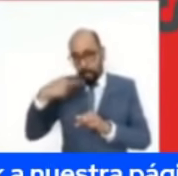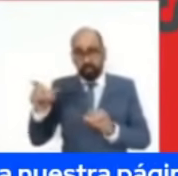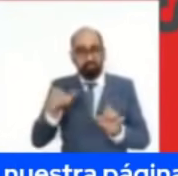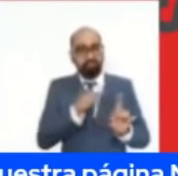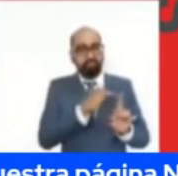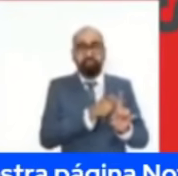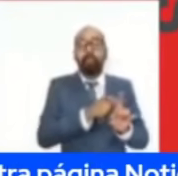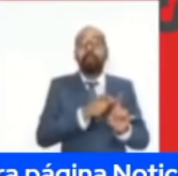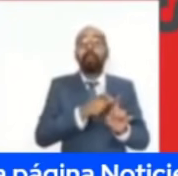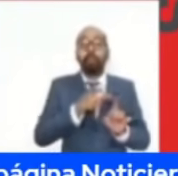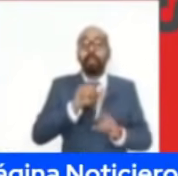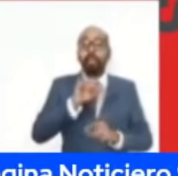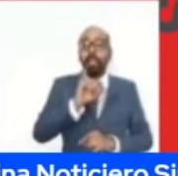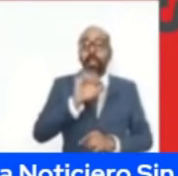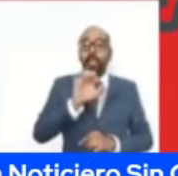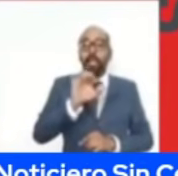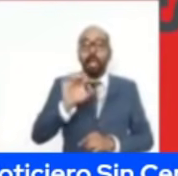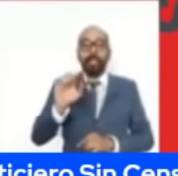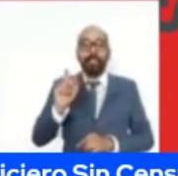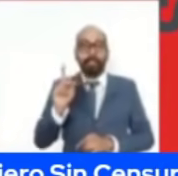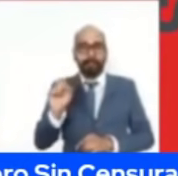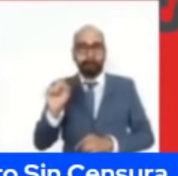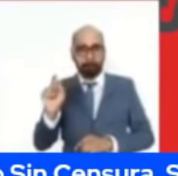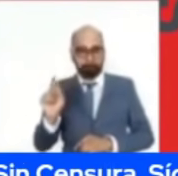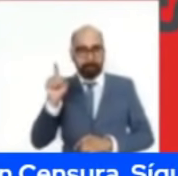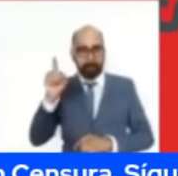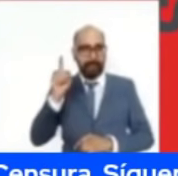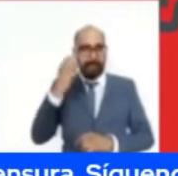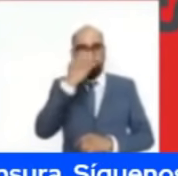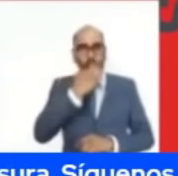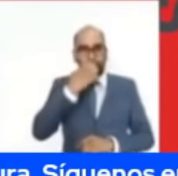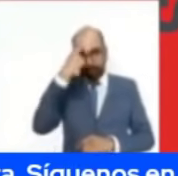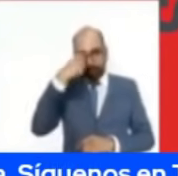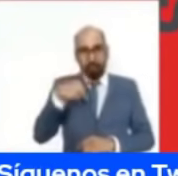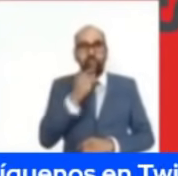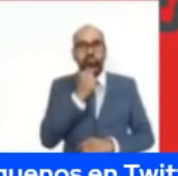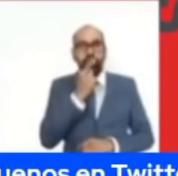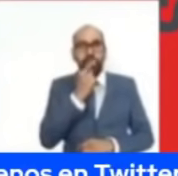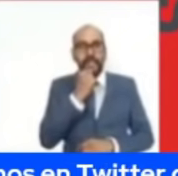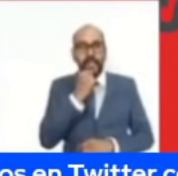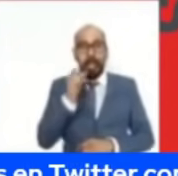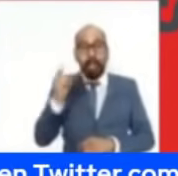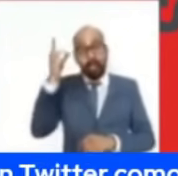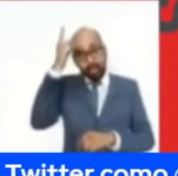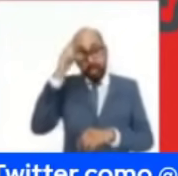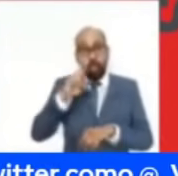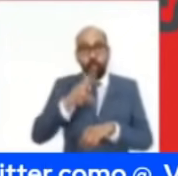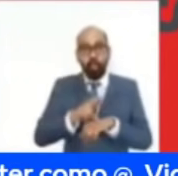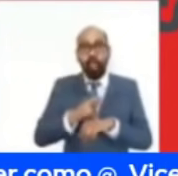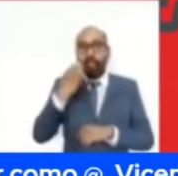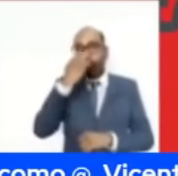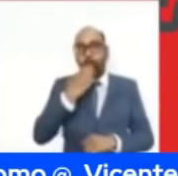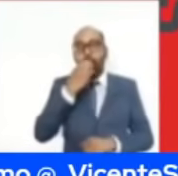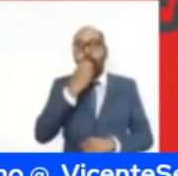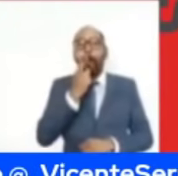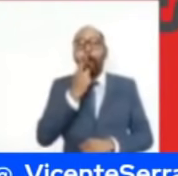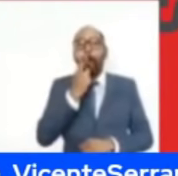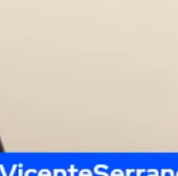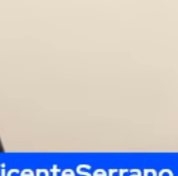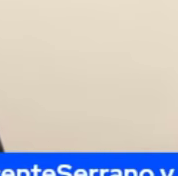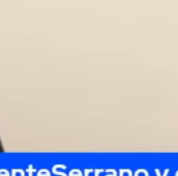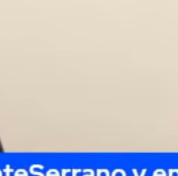instituto estatal de estudios superiores de seguridad y profesionalización policiaca es decir pues es el director de la escuela de policía una